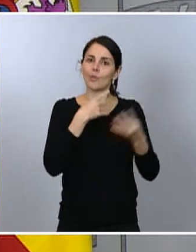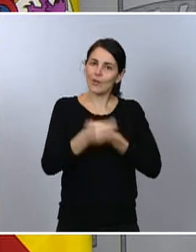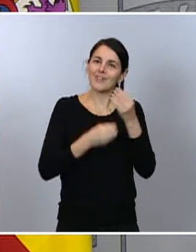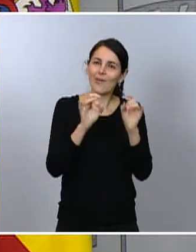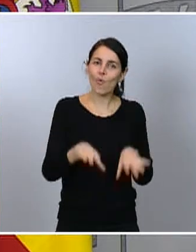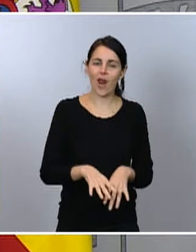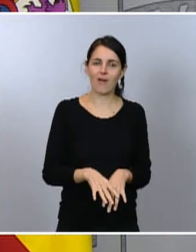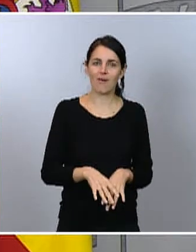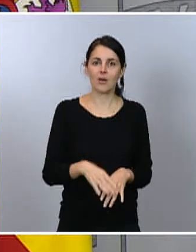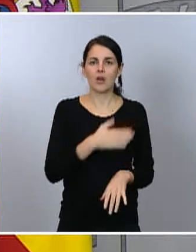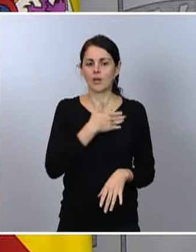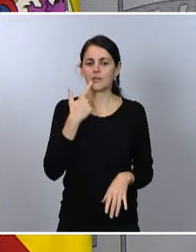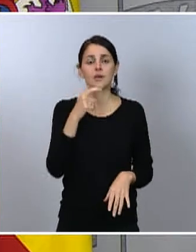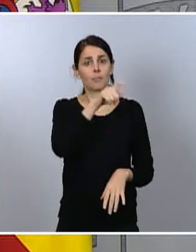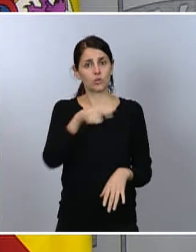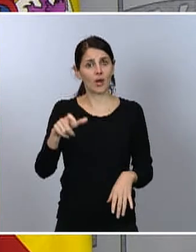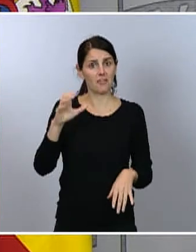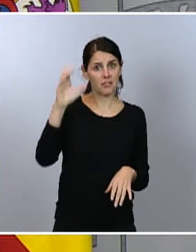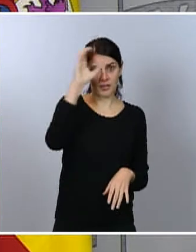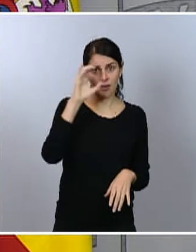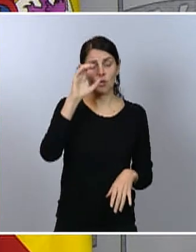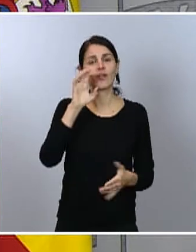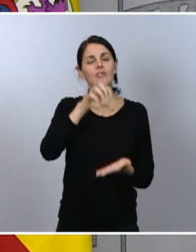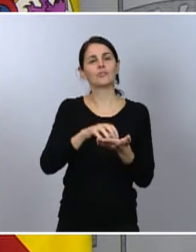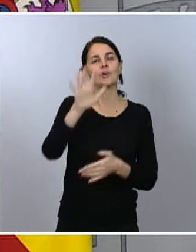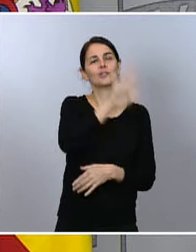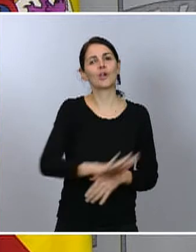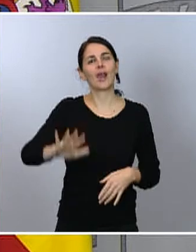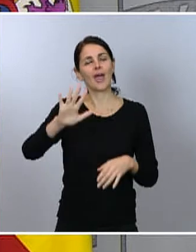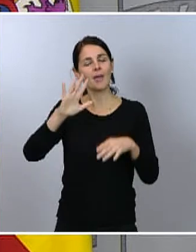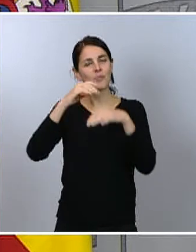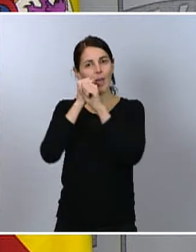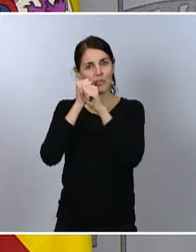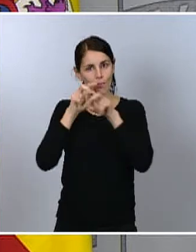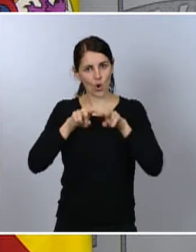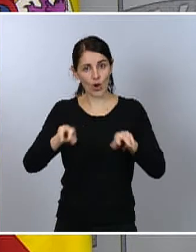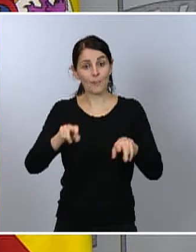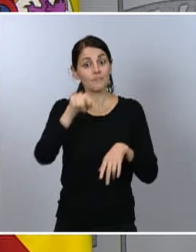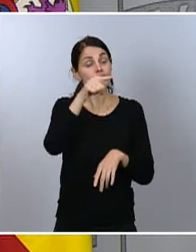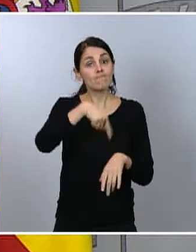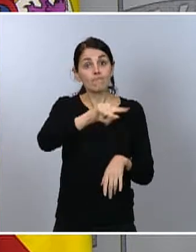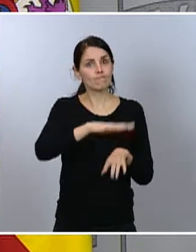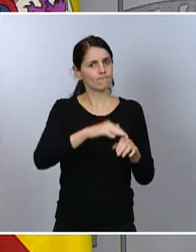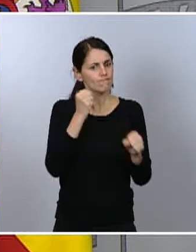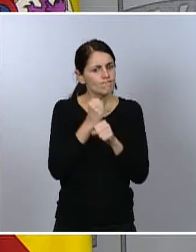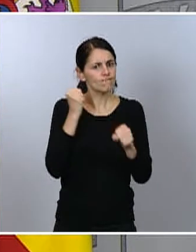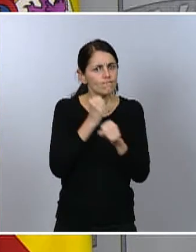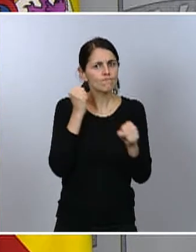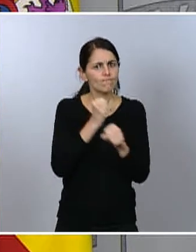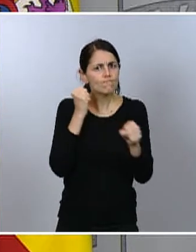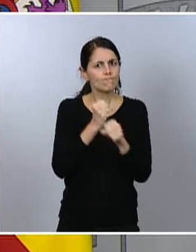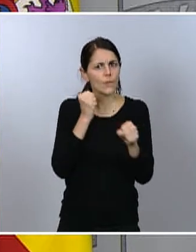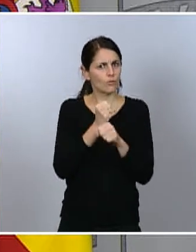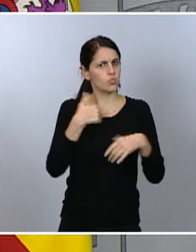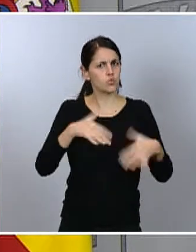los científicos del Centro Nacional de Epidemiología, en este caso, han estado trabajando sin descanso para poder tener un informe, creo que